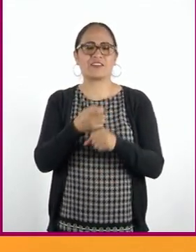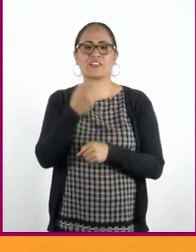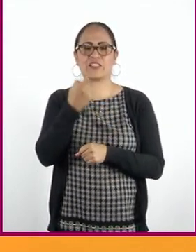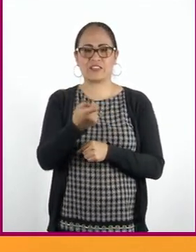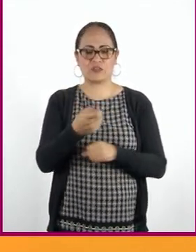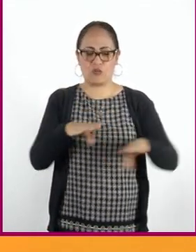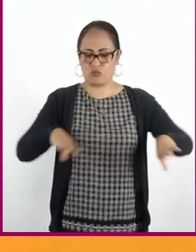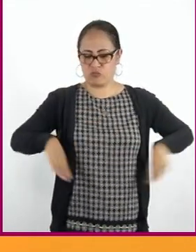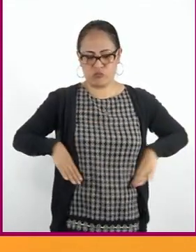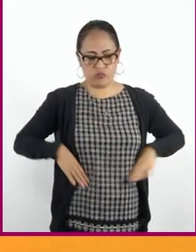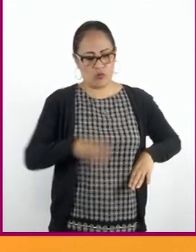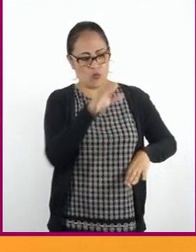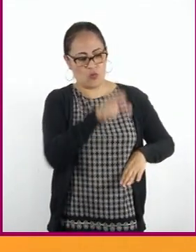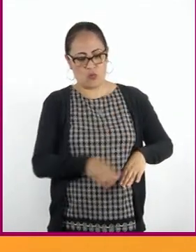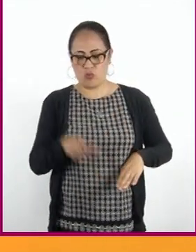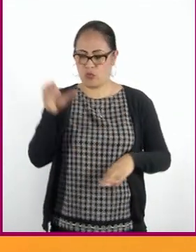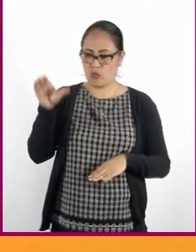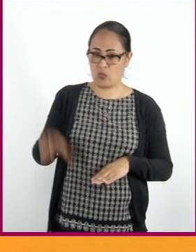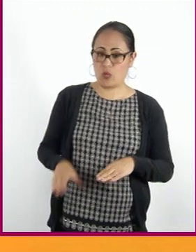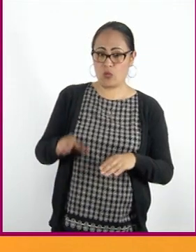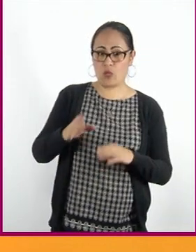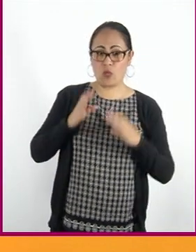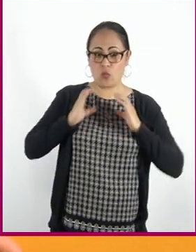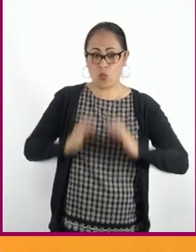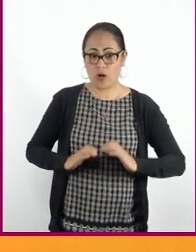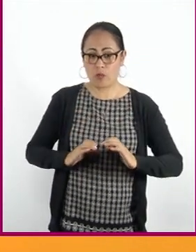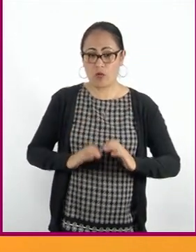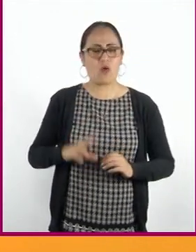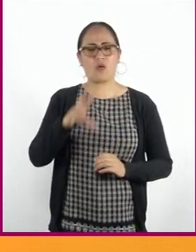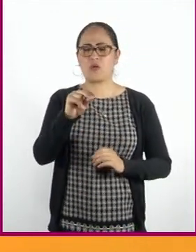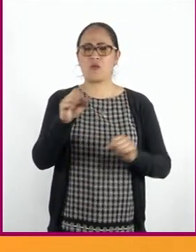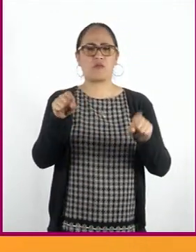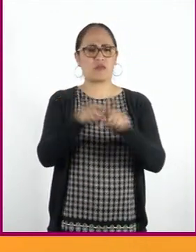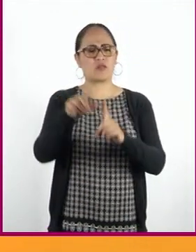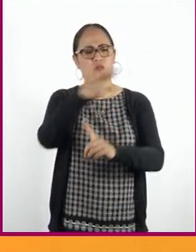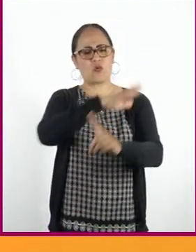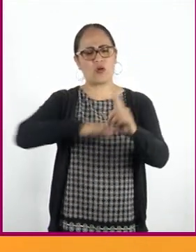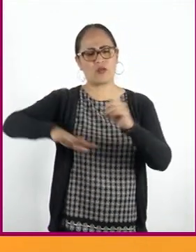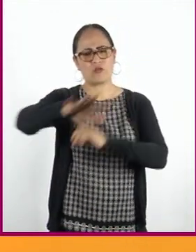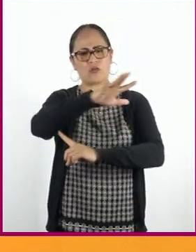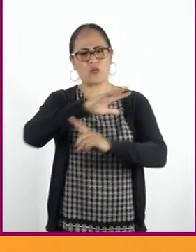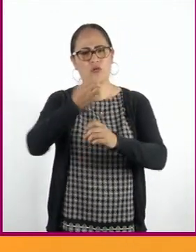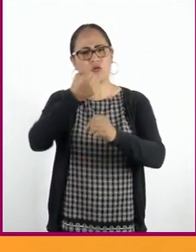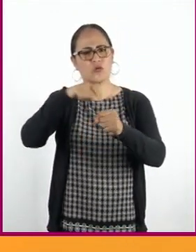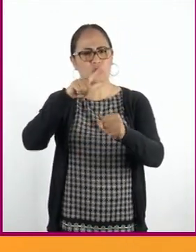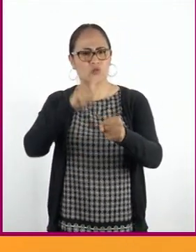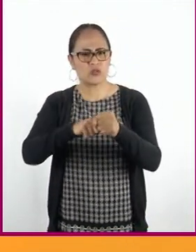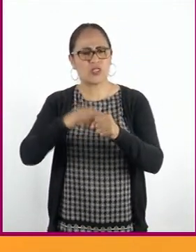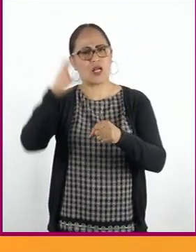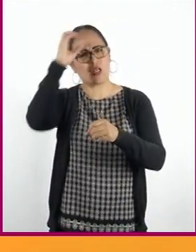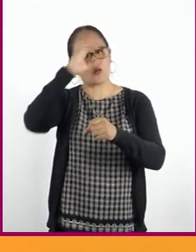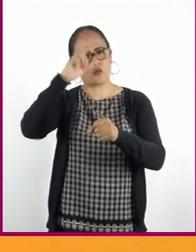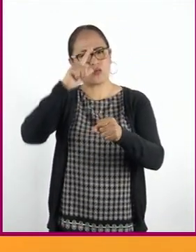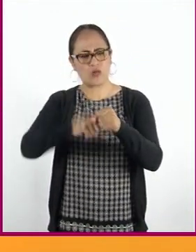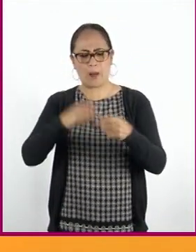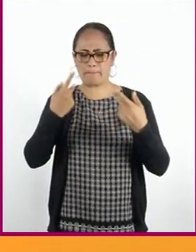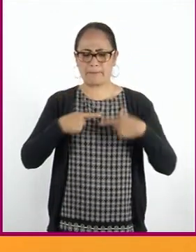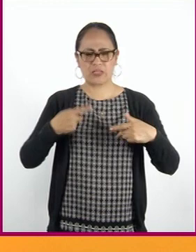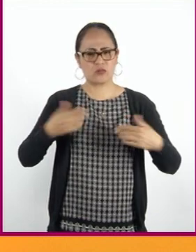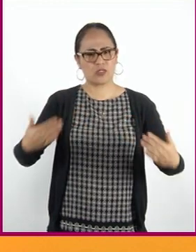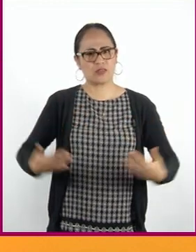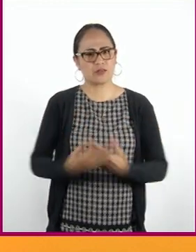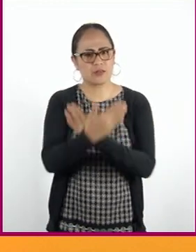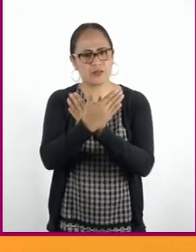las características biológicas, sino también por el entorno social y cultural donde se desarrollan los individuos, el